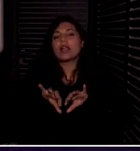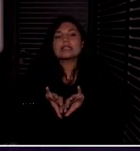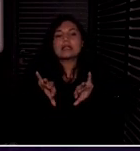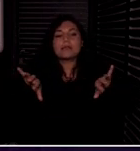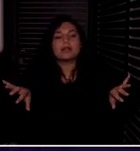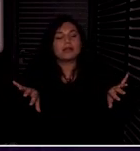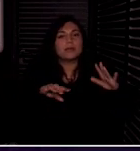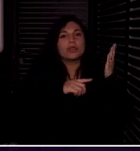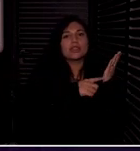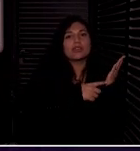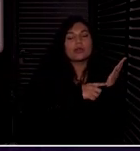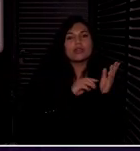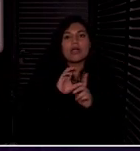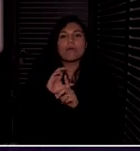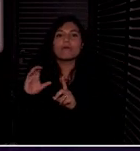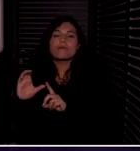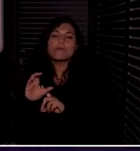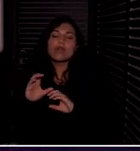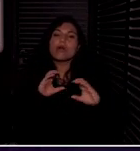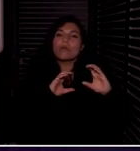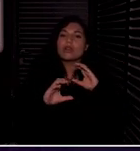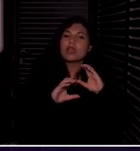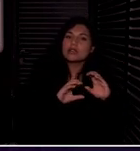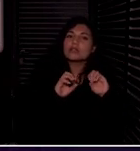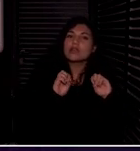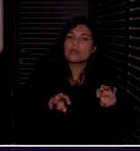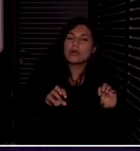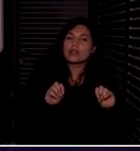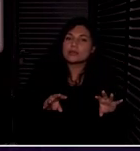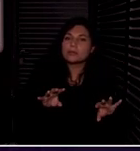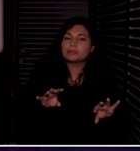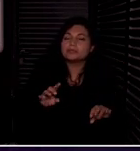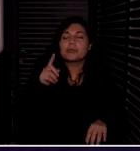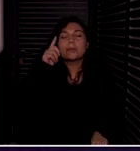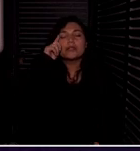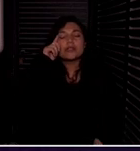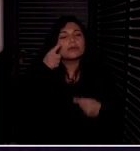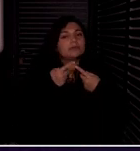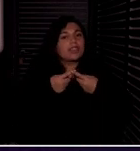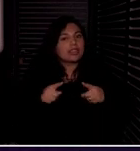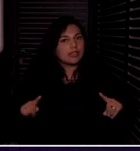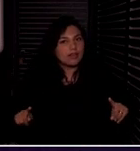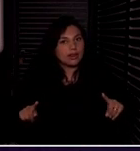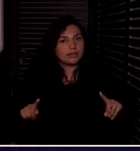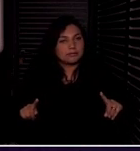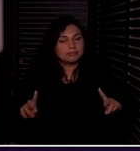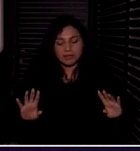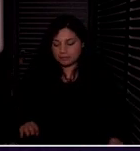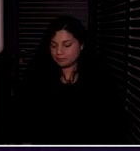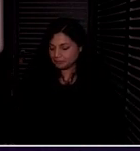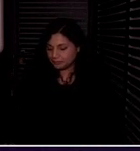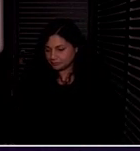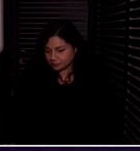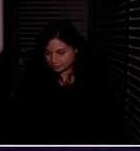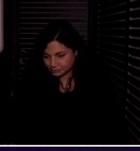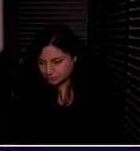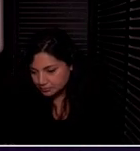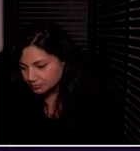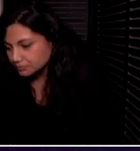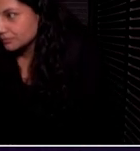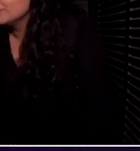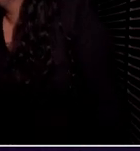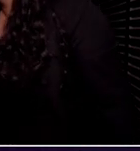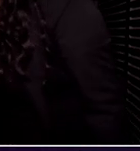cultura, separamos comunicación de educación, es decir, pensamos de manera dicotómica y en brechas que necesariamente hay que problematizar si